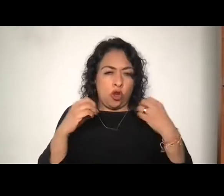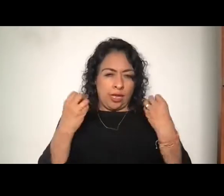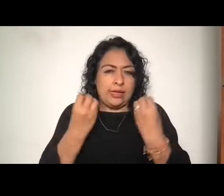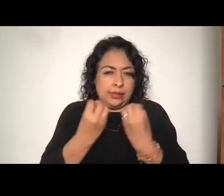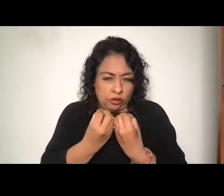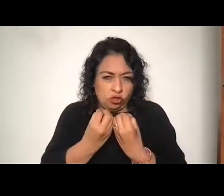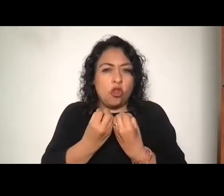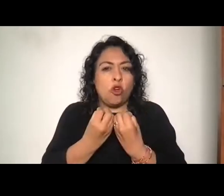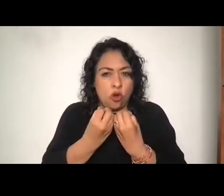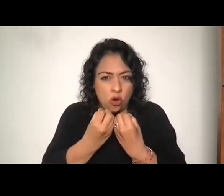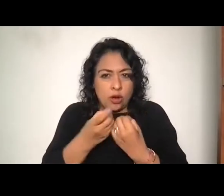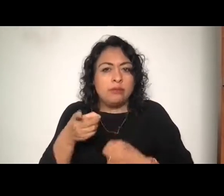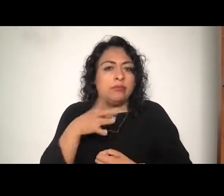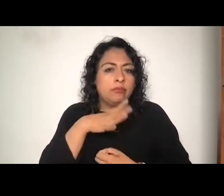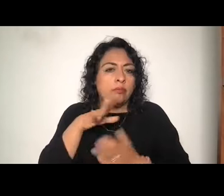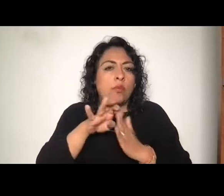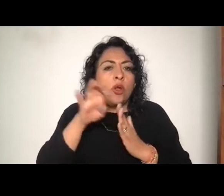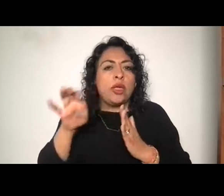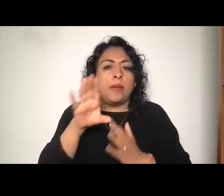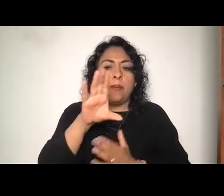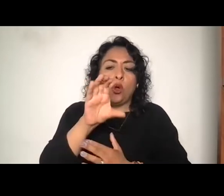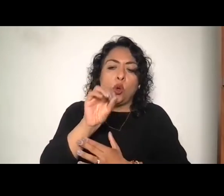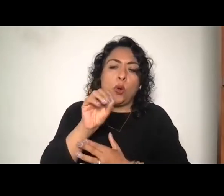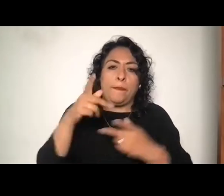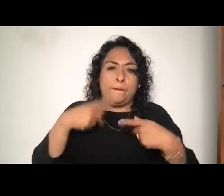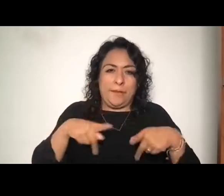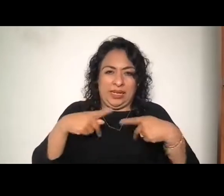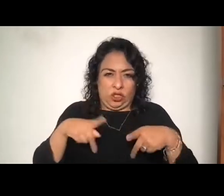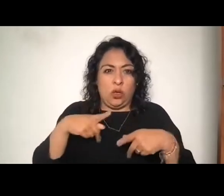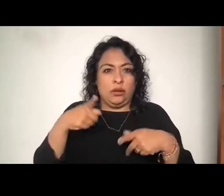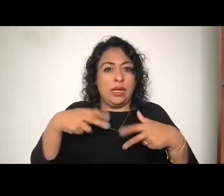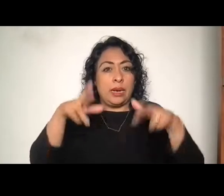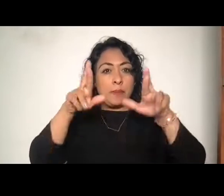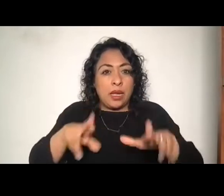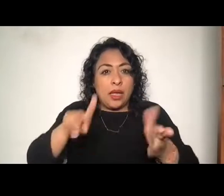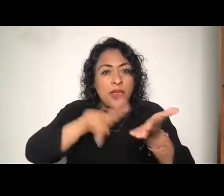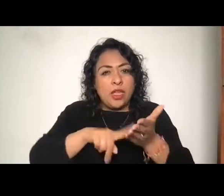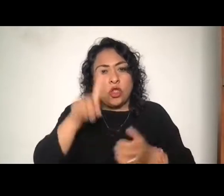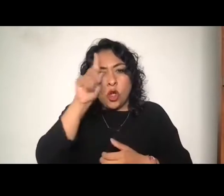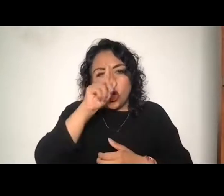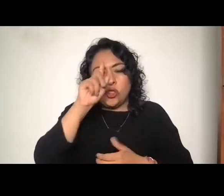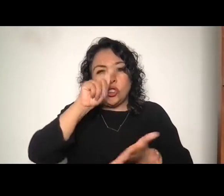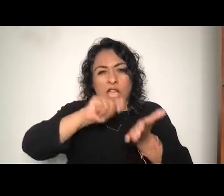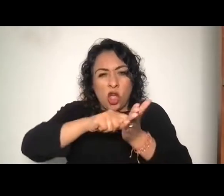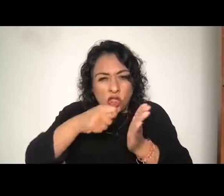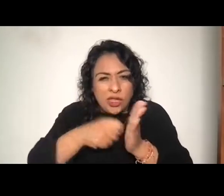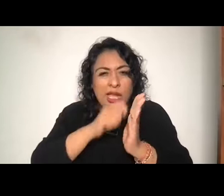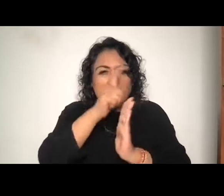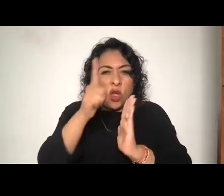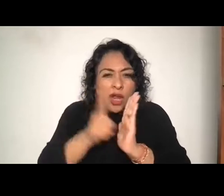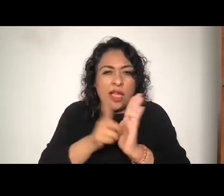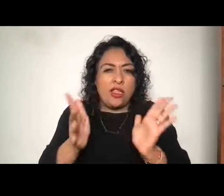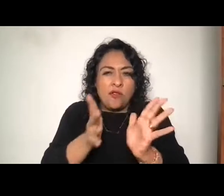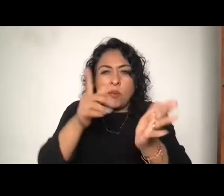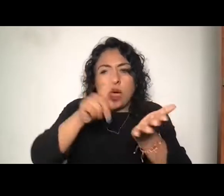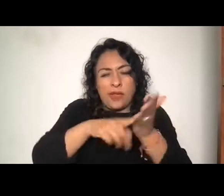que están, por ejemplo, con personas representando en los consejos técnicos consultivos de las leyes de fomento en los